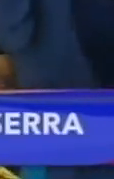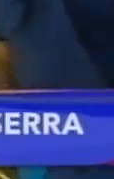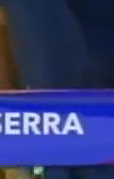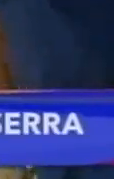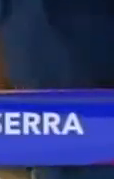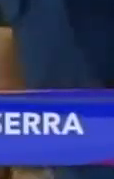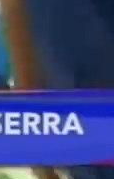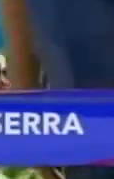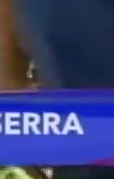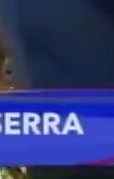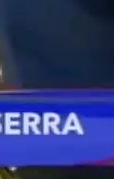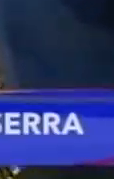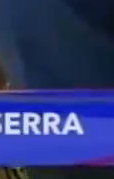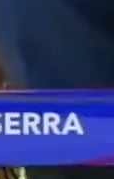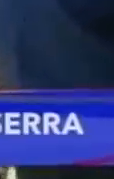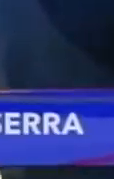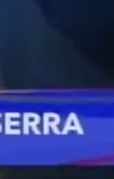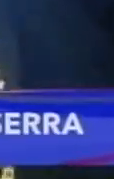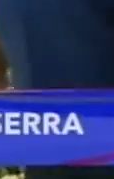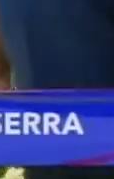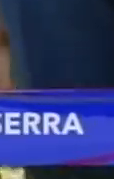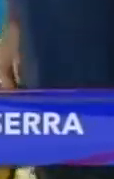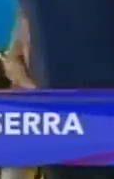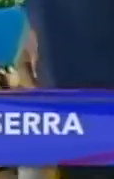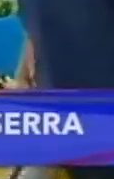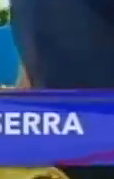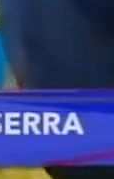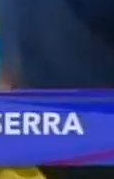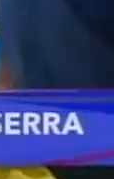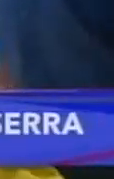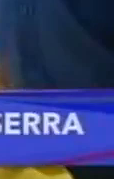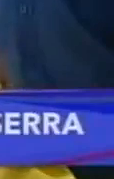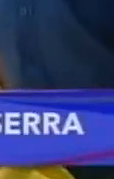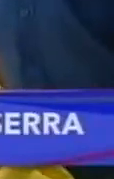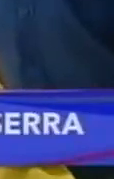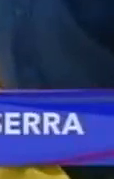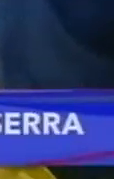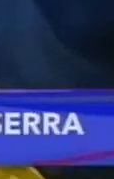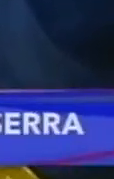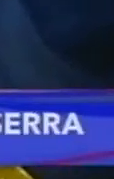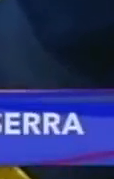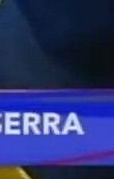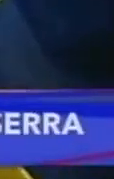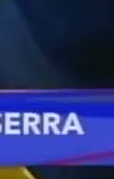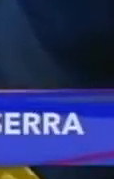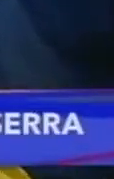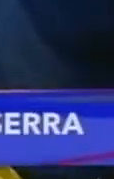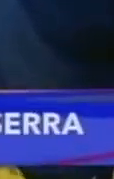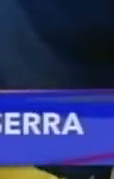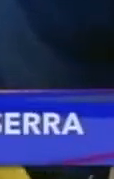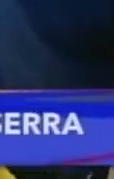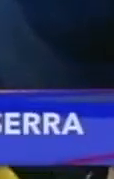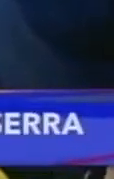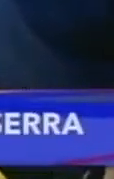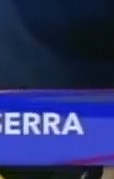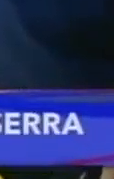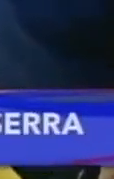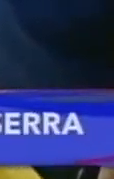sin cambiar de parecer. Vendrá Chávez al combate con Jesús de Nazaret. Si yo los